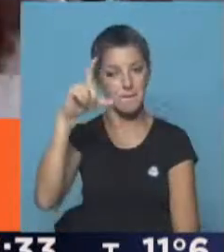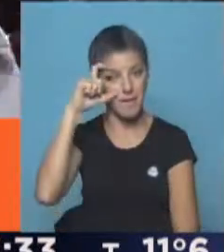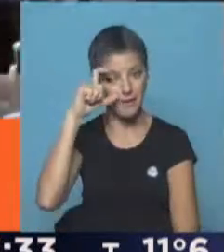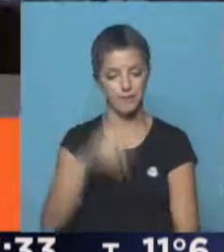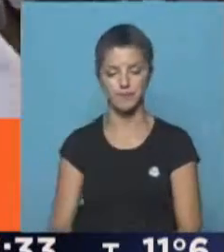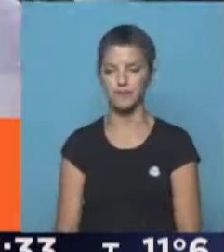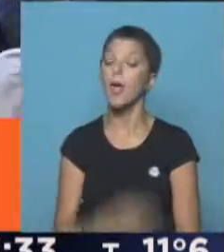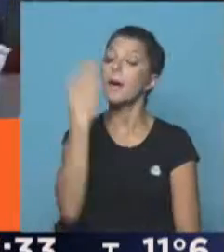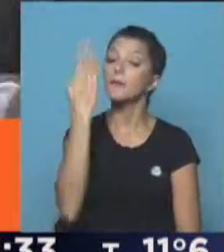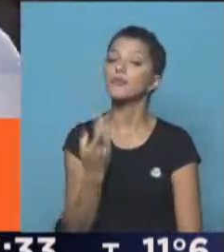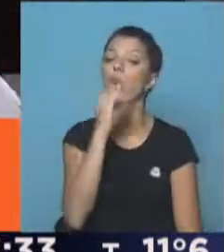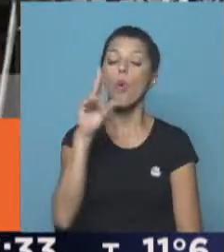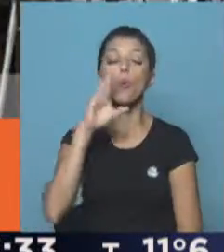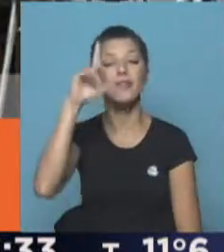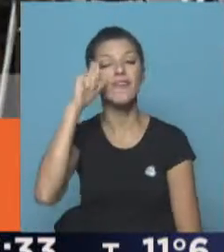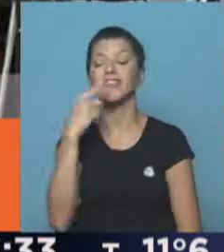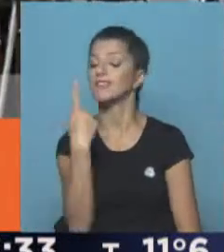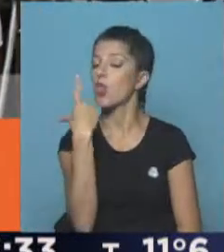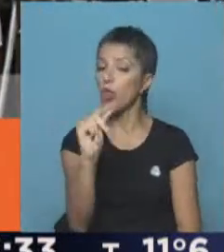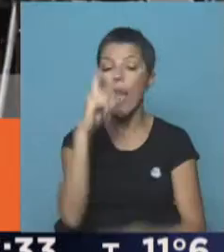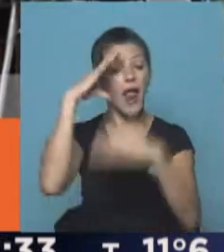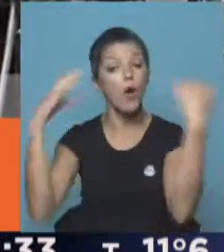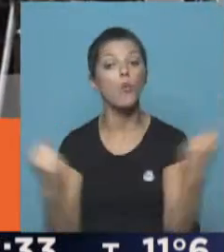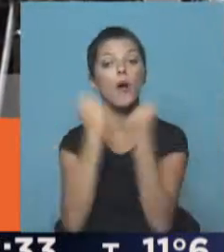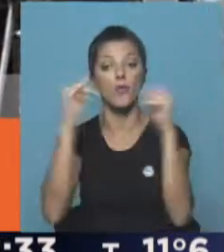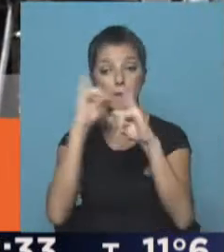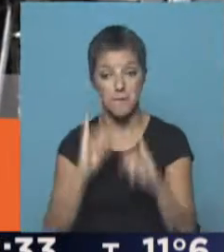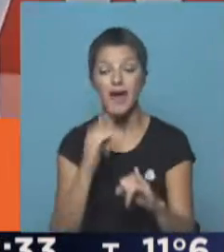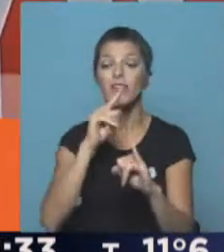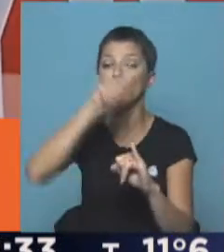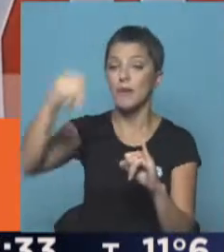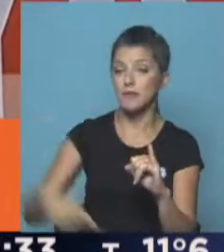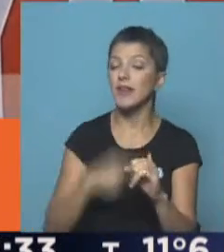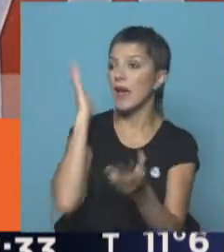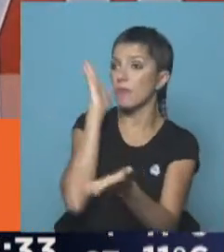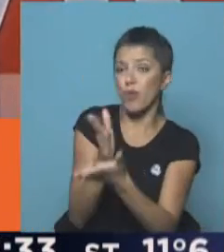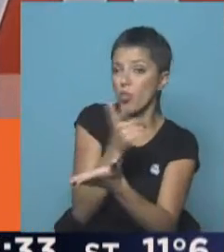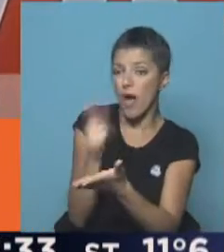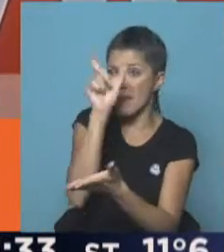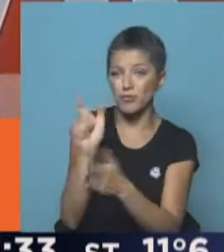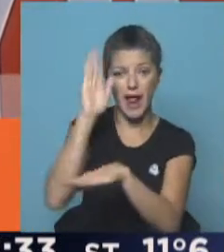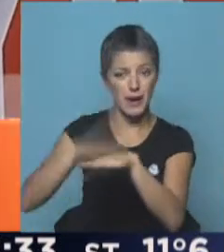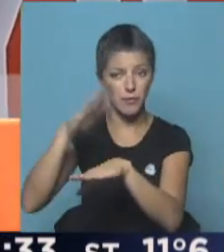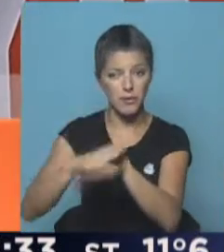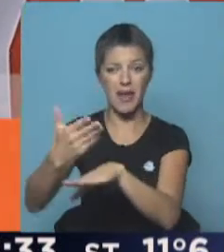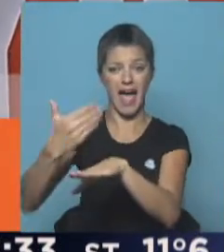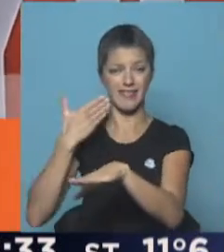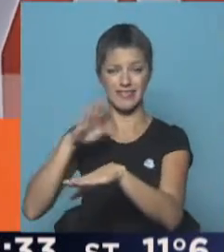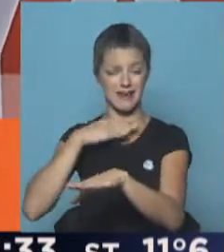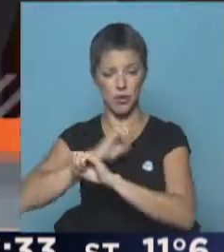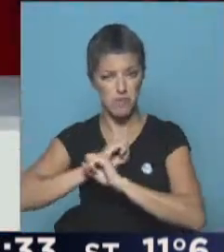quien marchó en Medellín, se opone al pacto de paz con las FARC porque asegura que garantiza impunidad total a los guerrilleros responsables de delitos